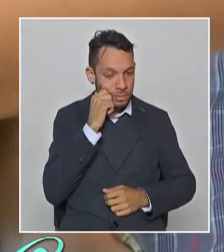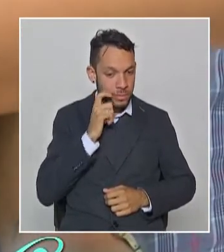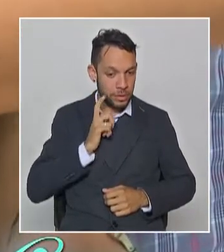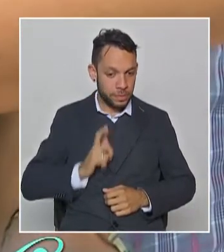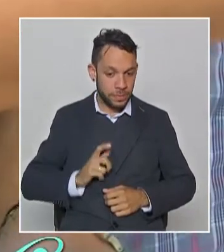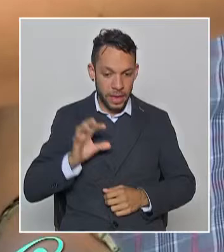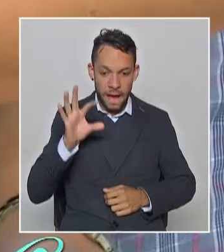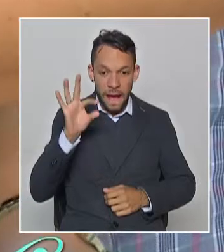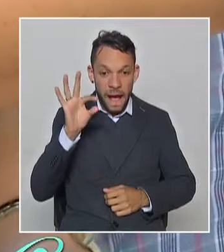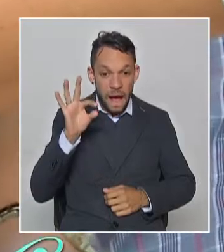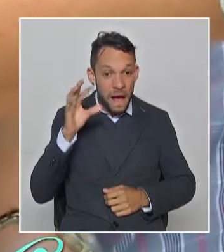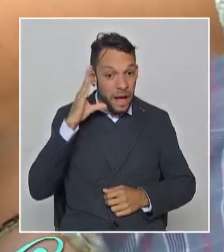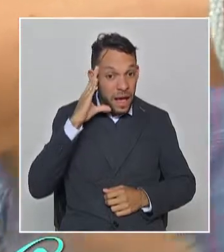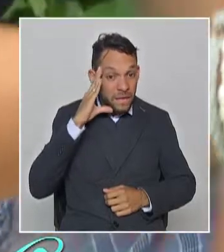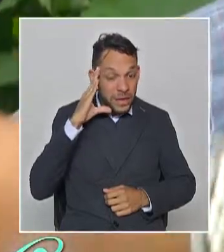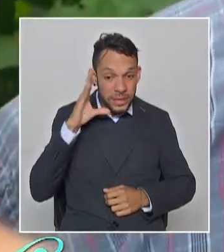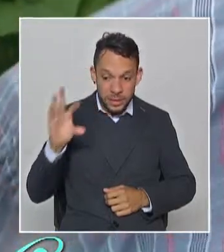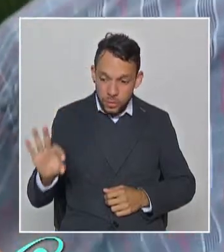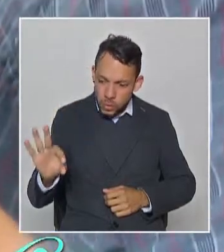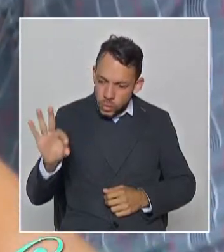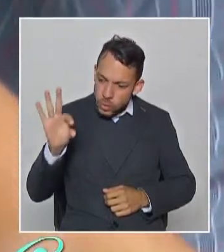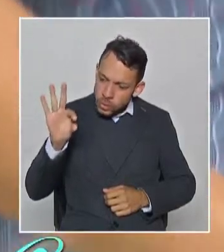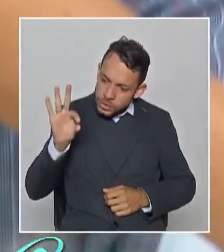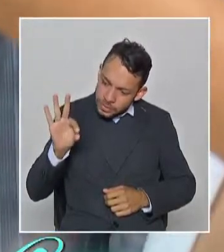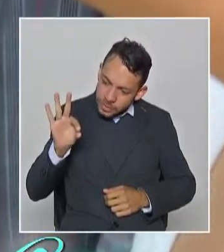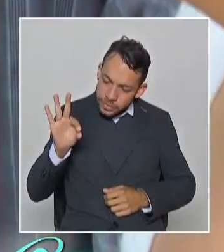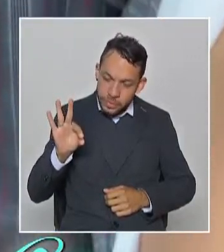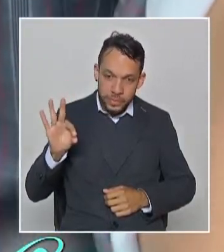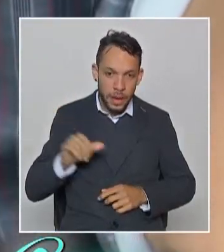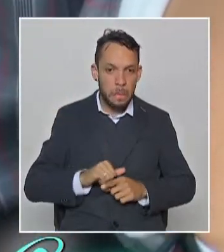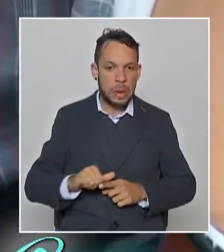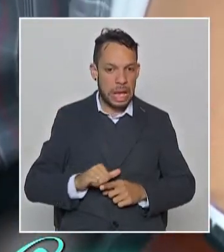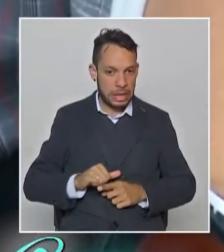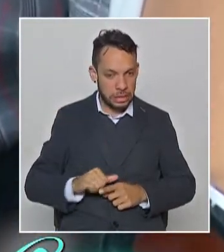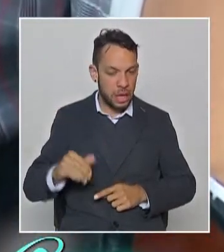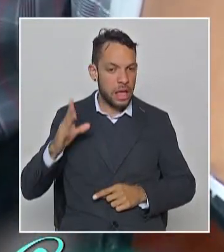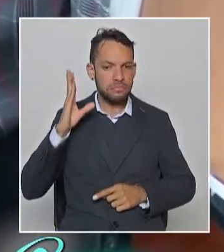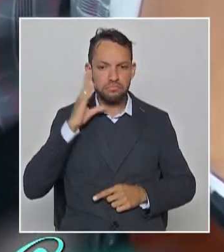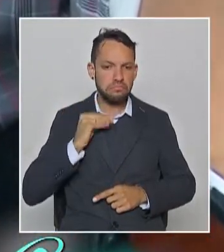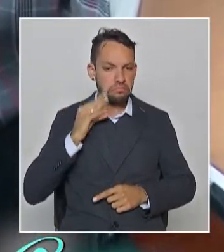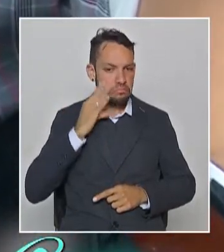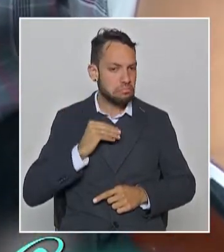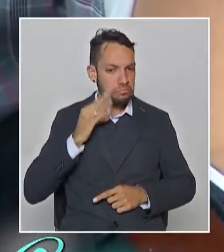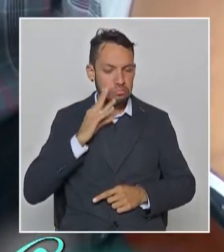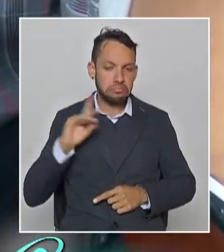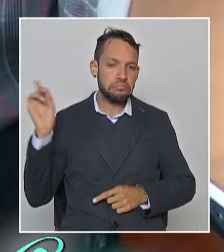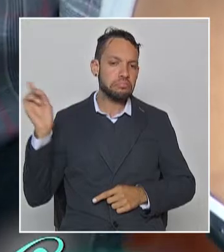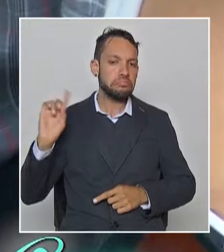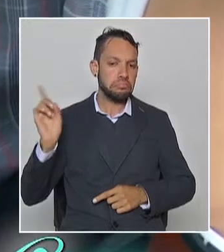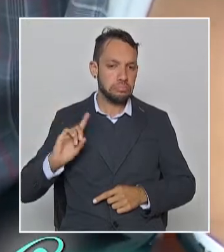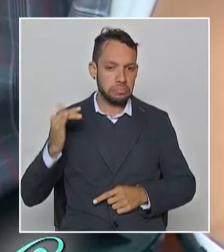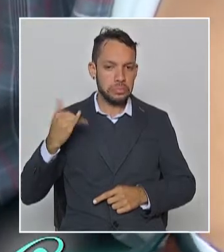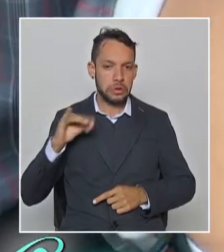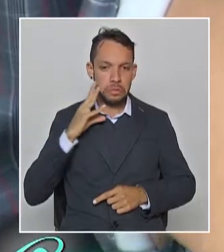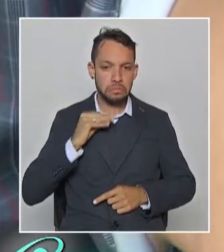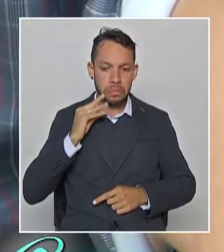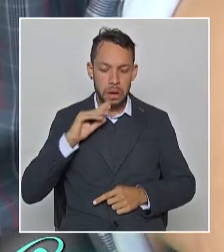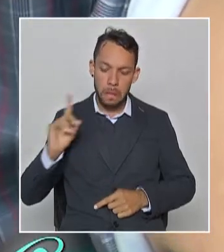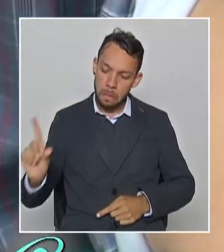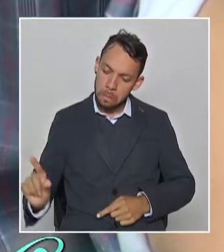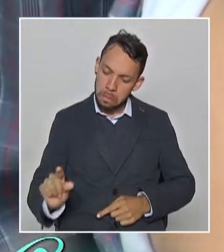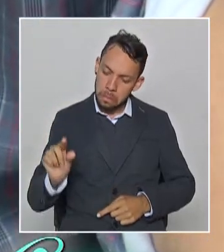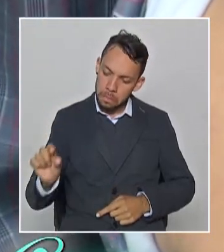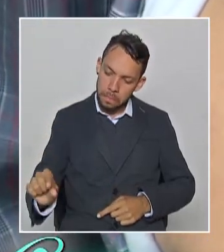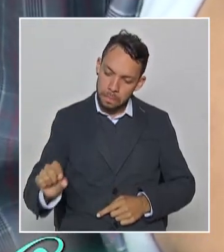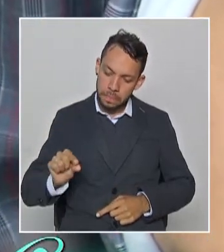de la cabeza. Y esto ya es de muchísima práctica. Sí, señor. Listo. Vamos